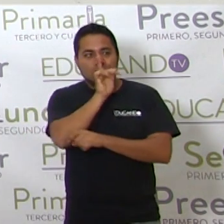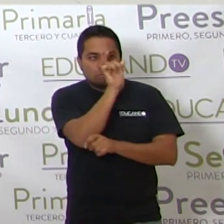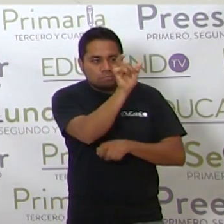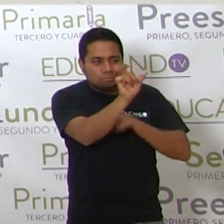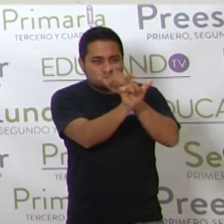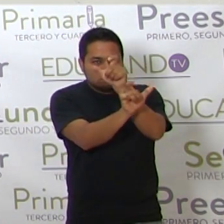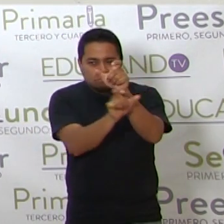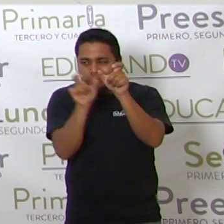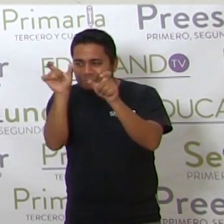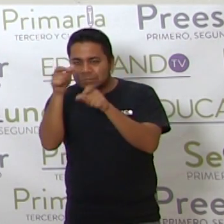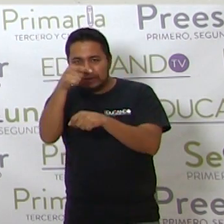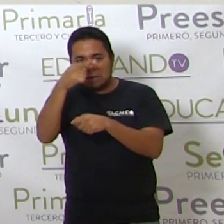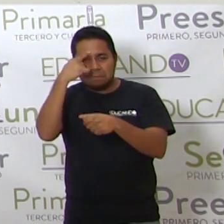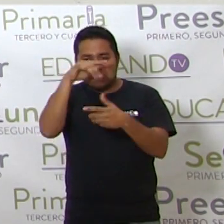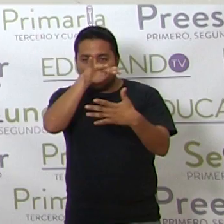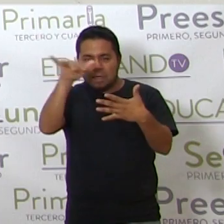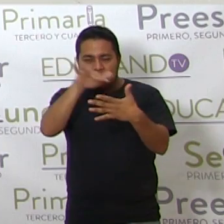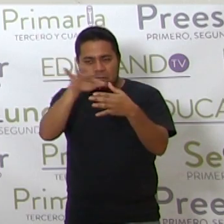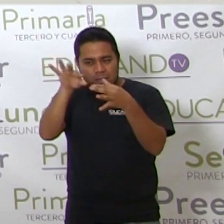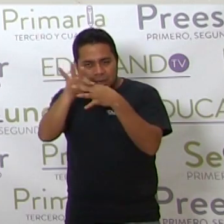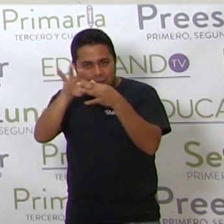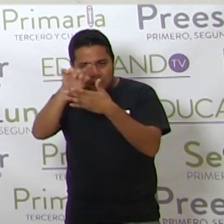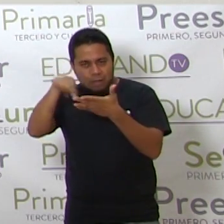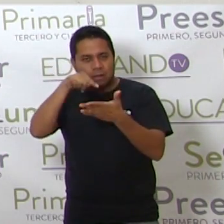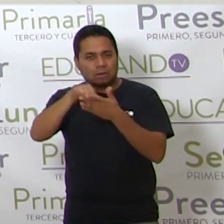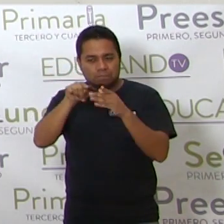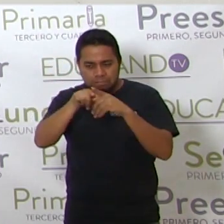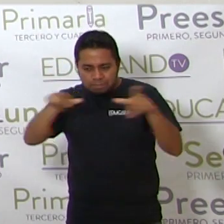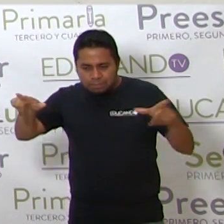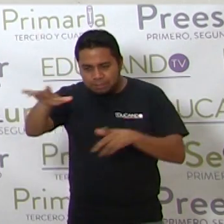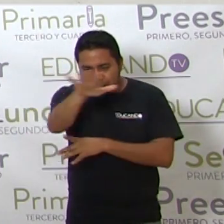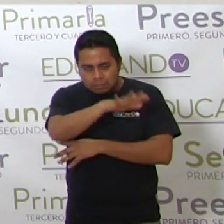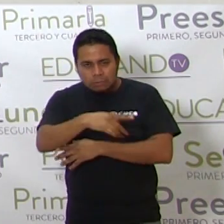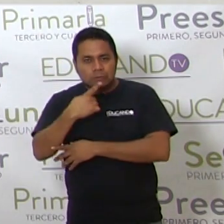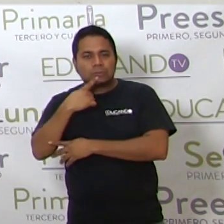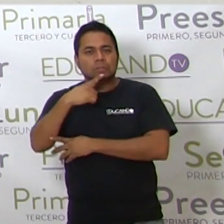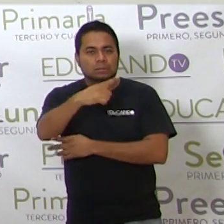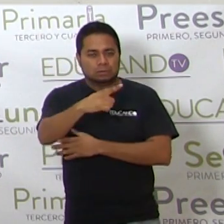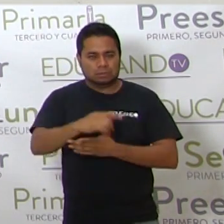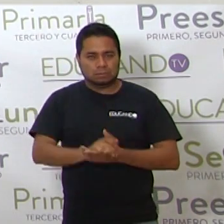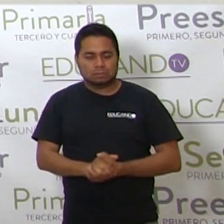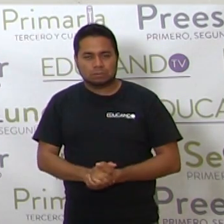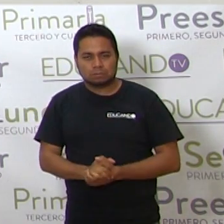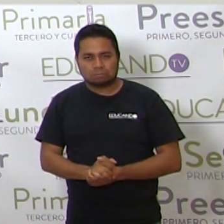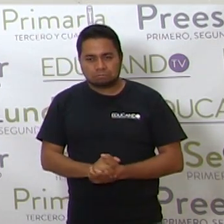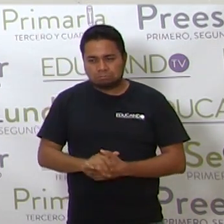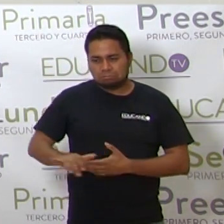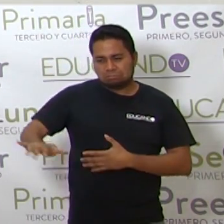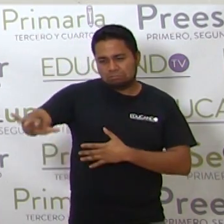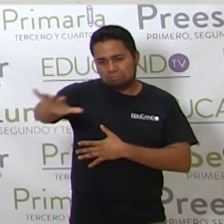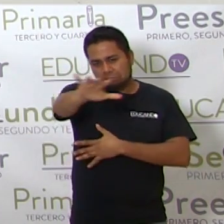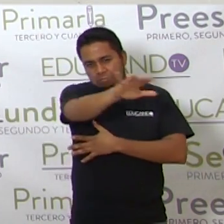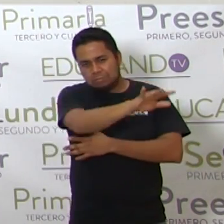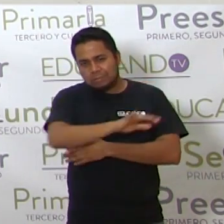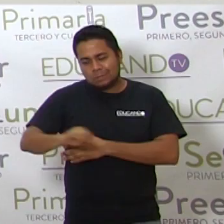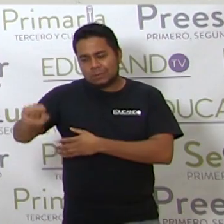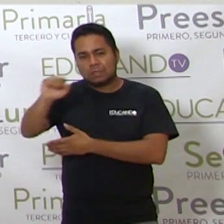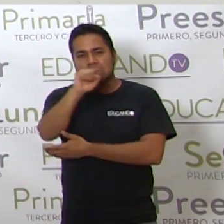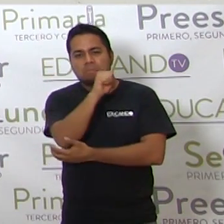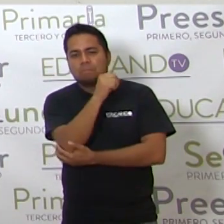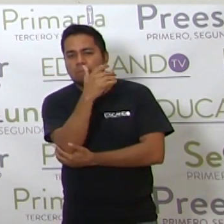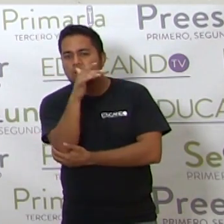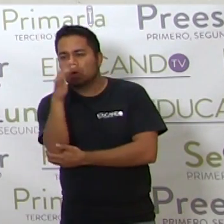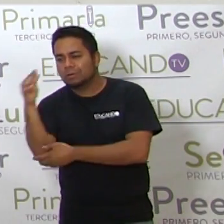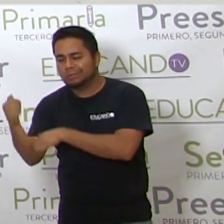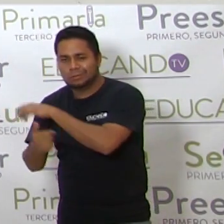palabras de la descripción de la escenografía el paisaje de un bosque